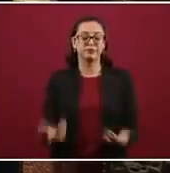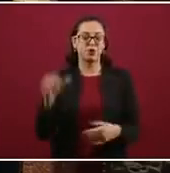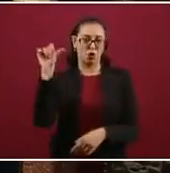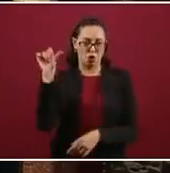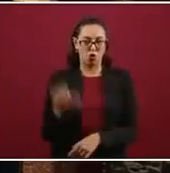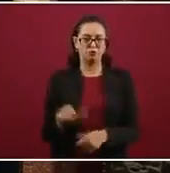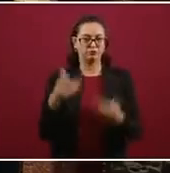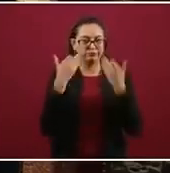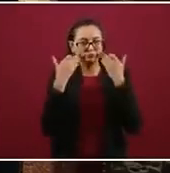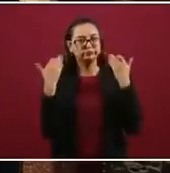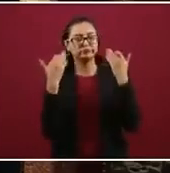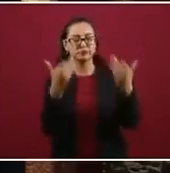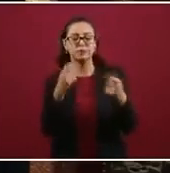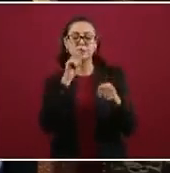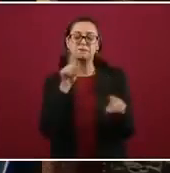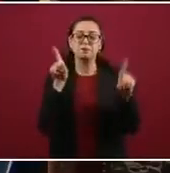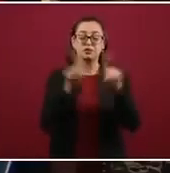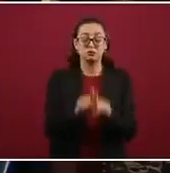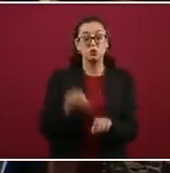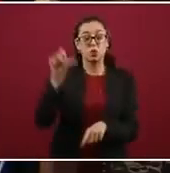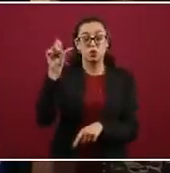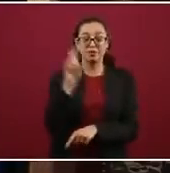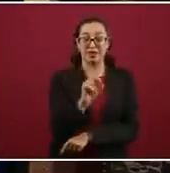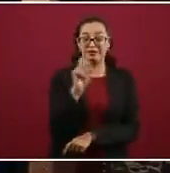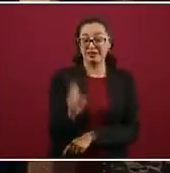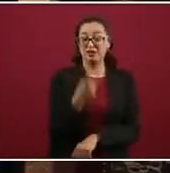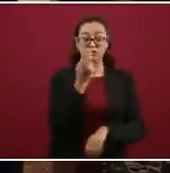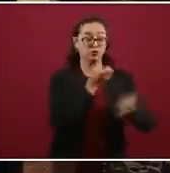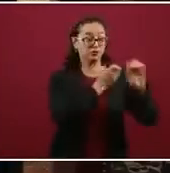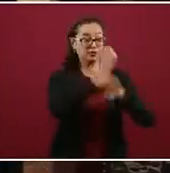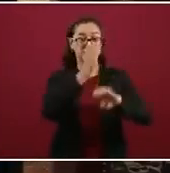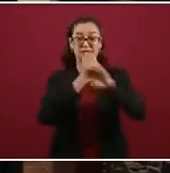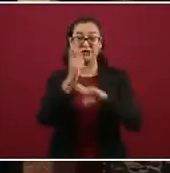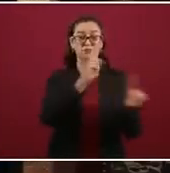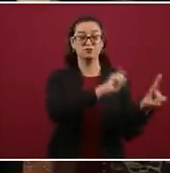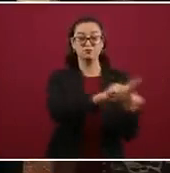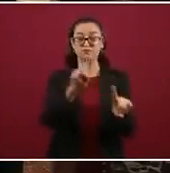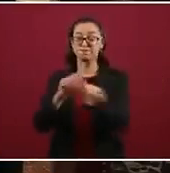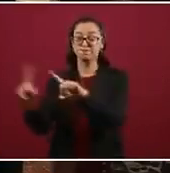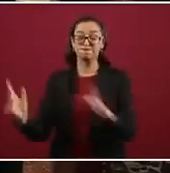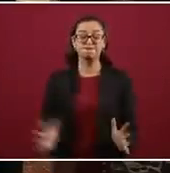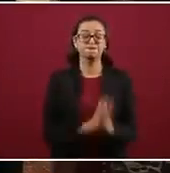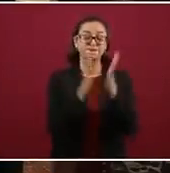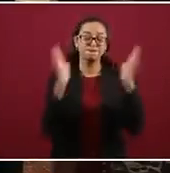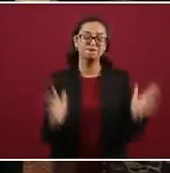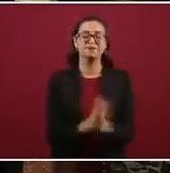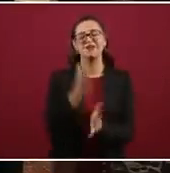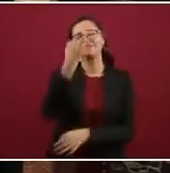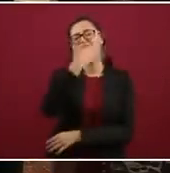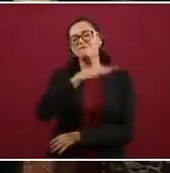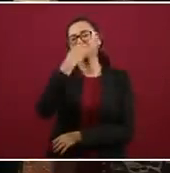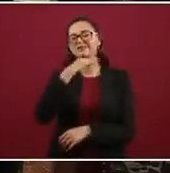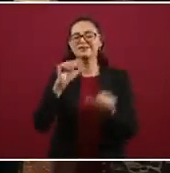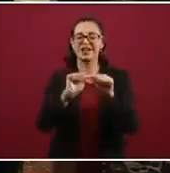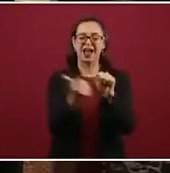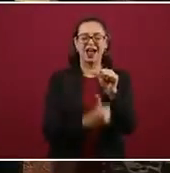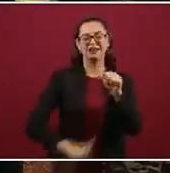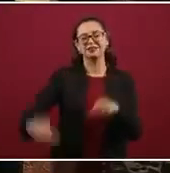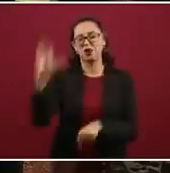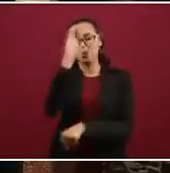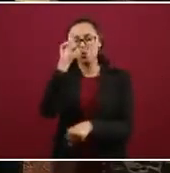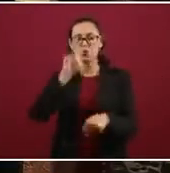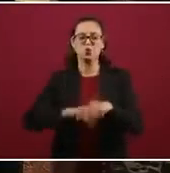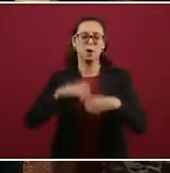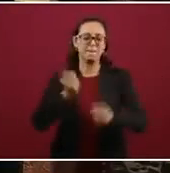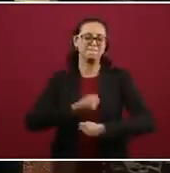este año se ha tenido la participación de las 32 entidades federativas de la República a través de sus expresiones culturales que se ha